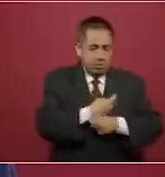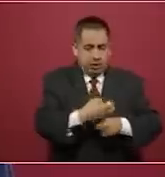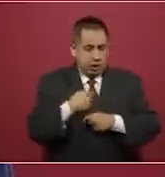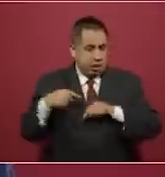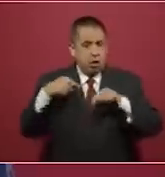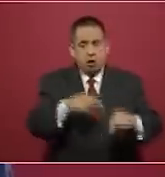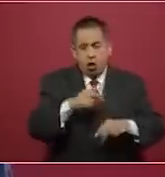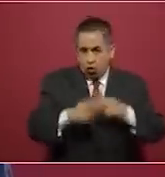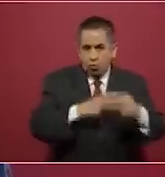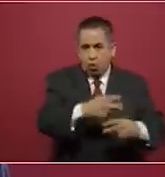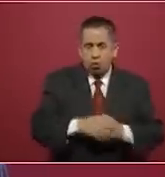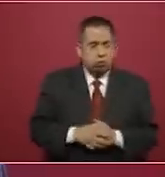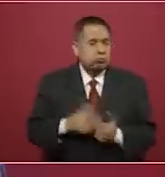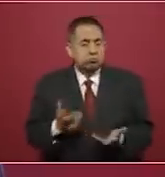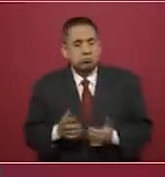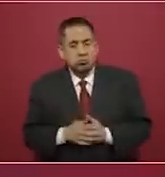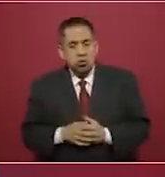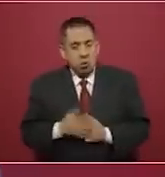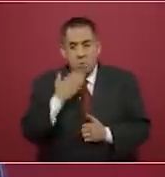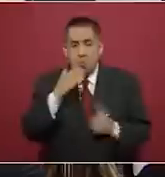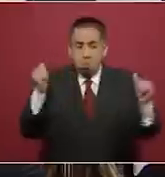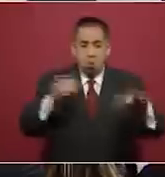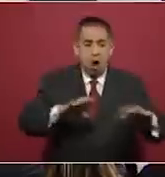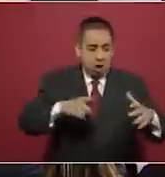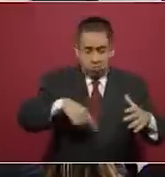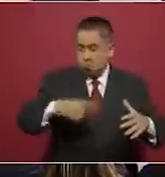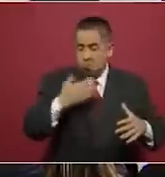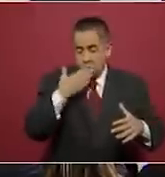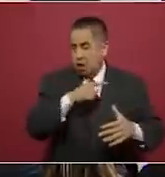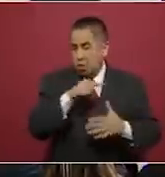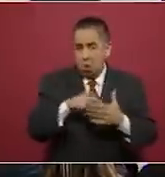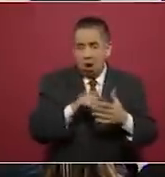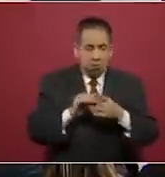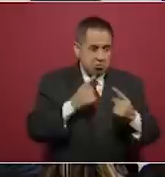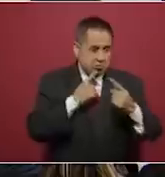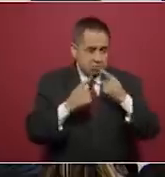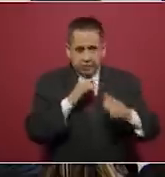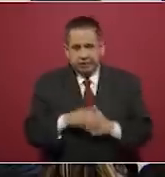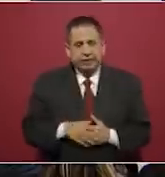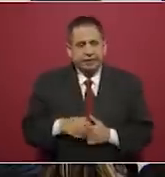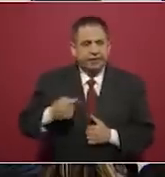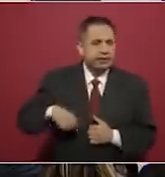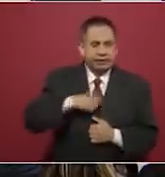voy a asistir y es un buen encuentro nosotros tenemos